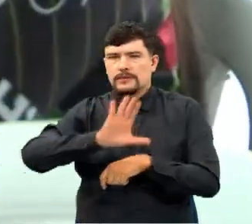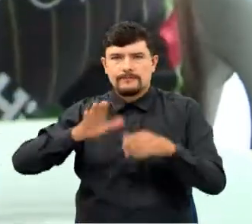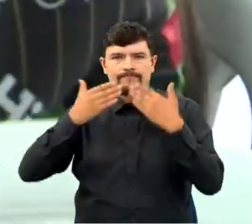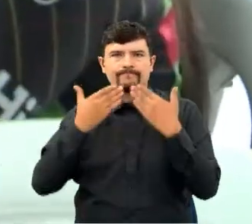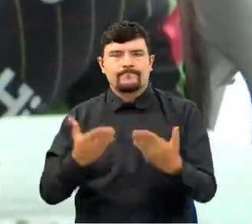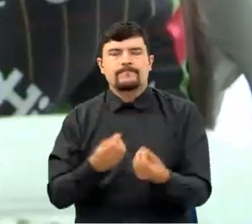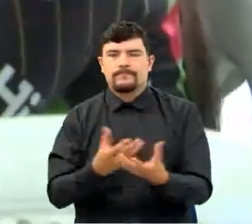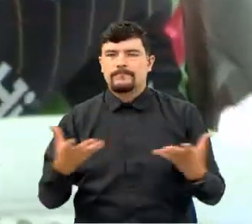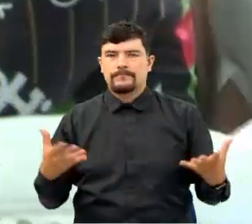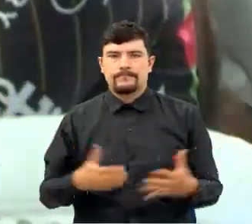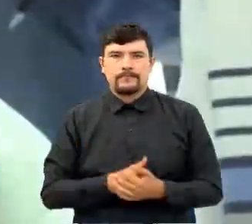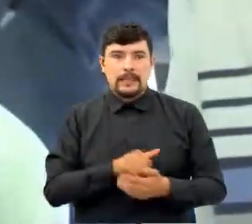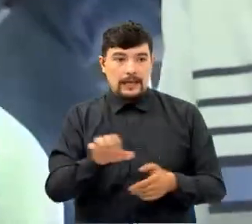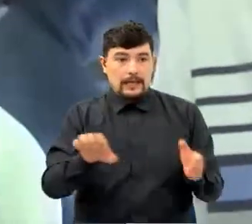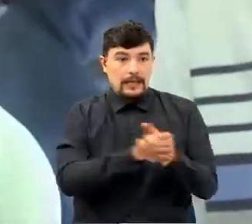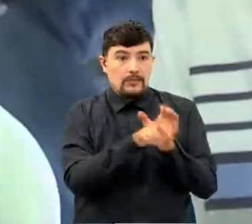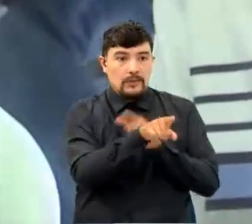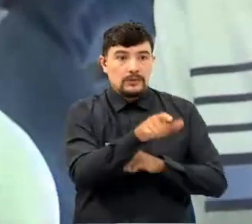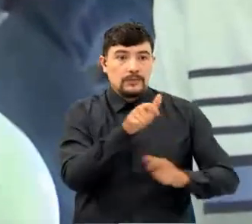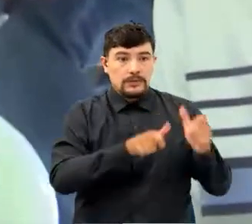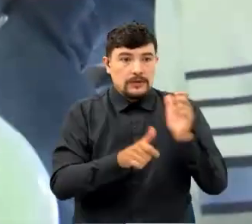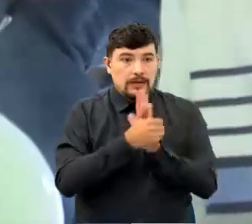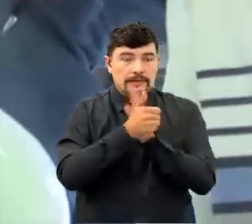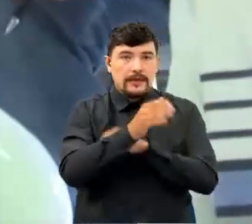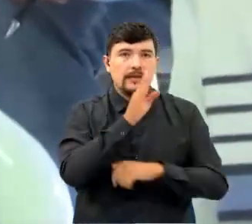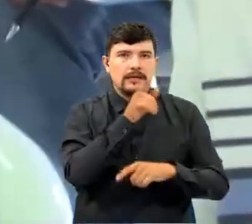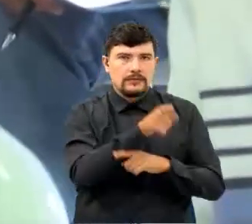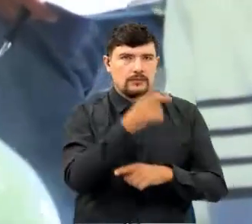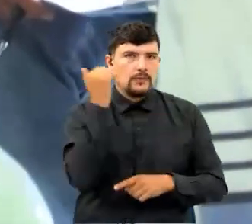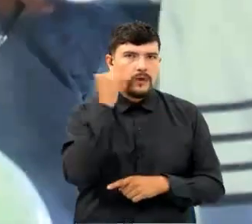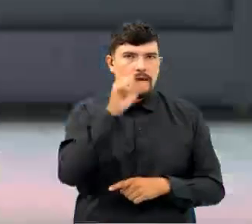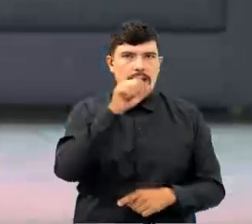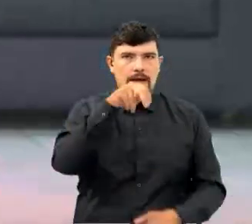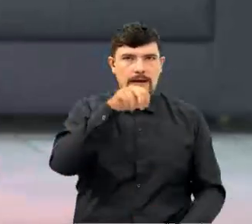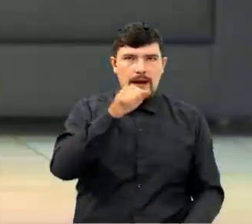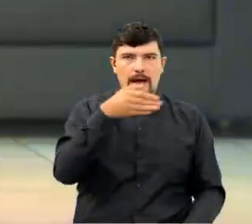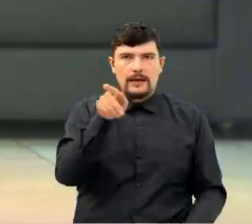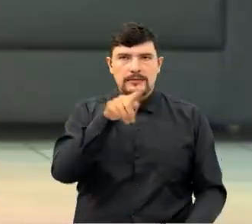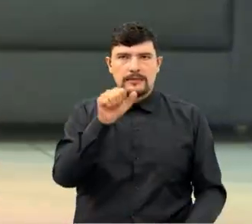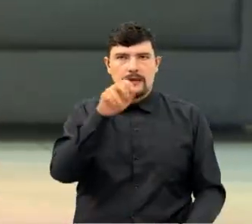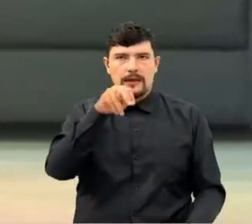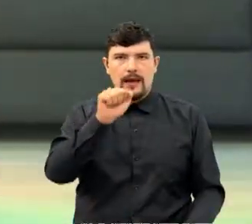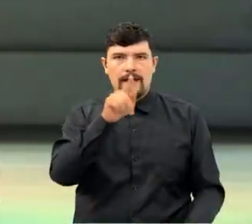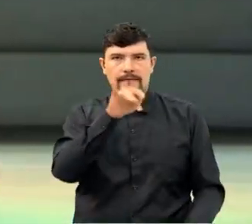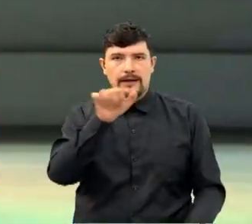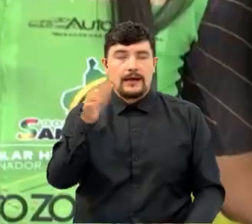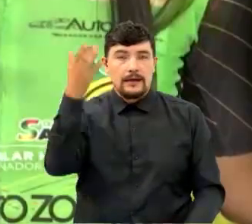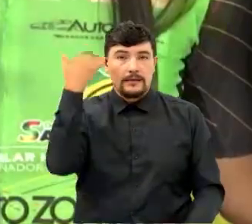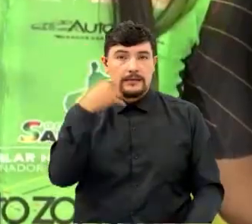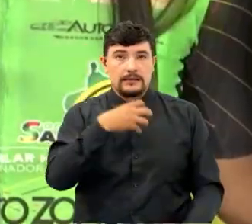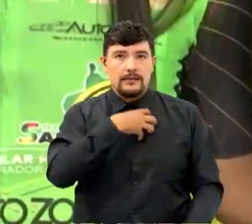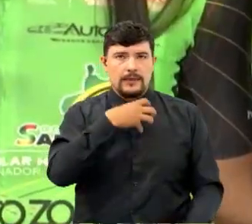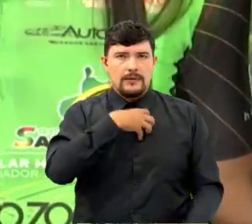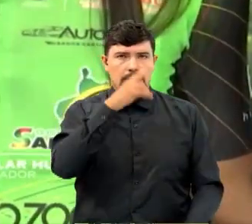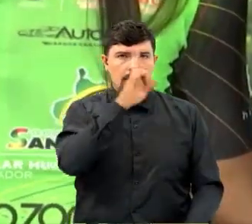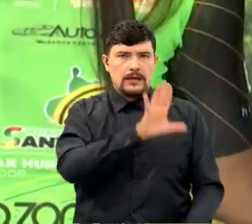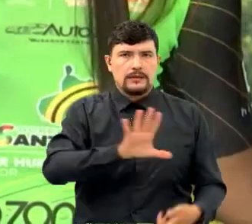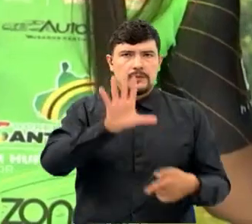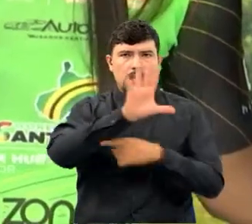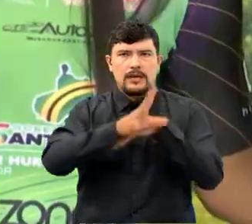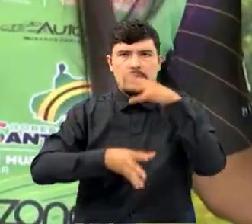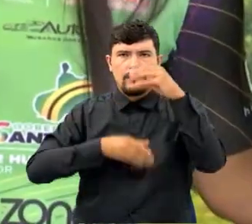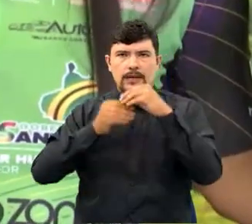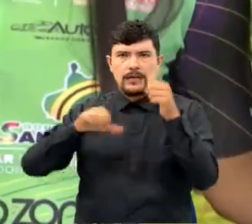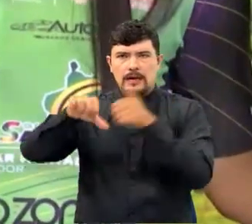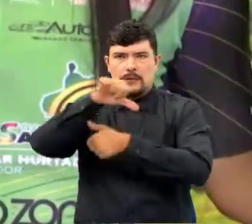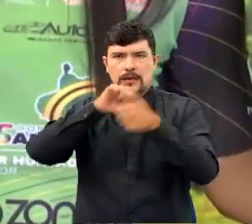Por las mujeres habrá un equipo de talentosas encabezadas por la gran Ana Cristina Sanabria, quien ha sido campeona nacional y múltiples veces campeona de la Vuelta a